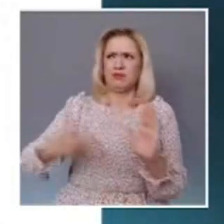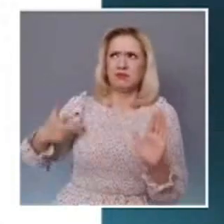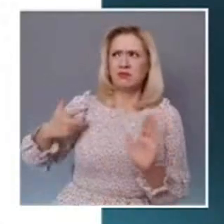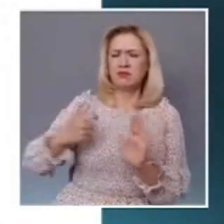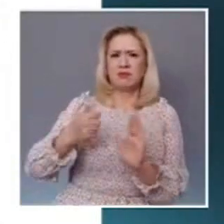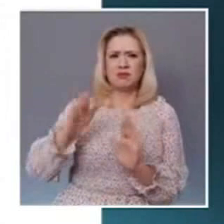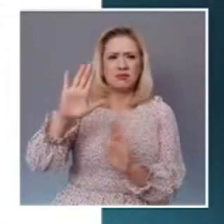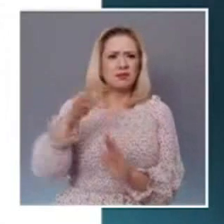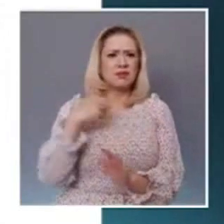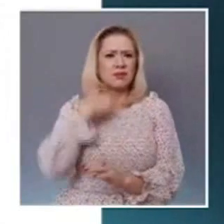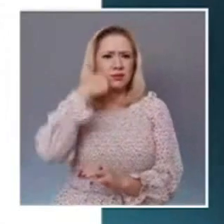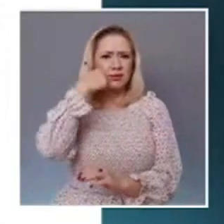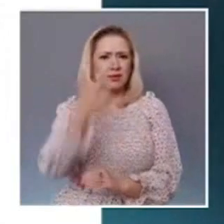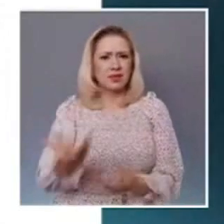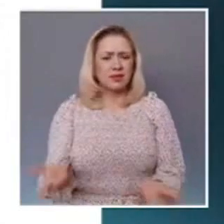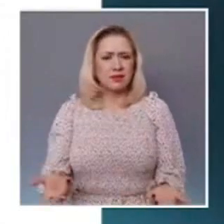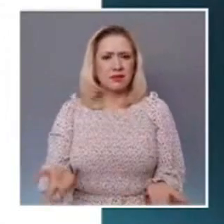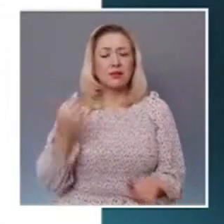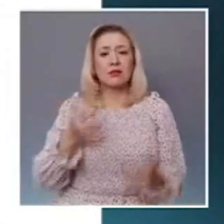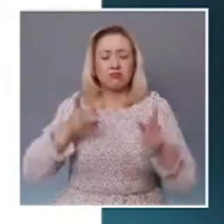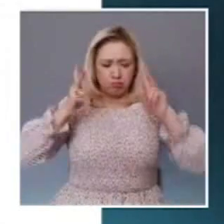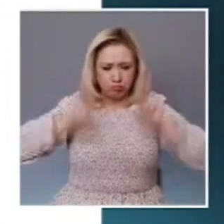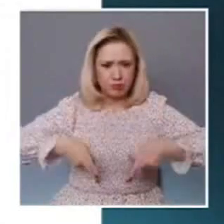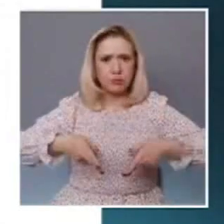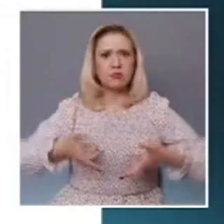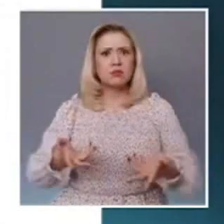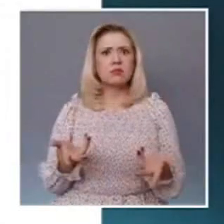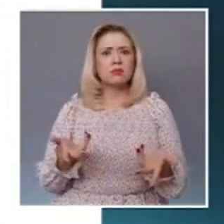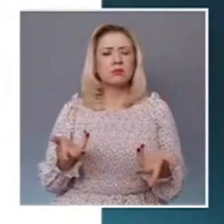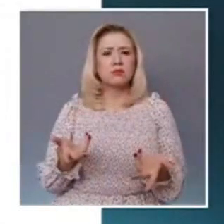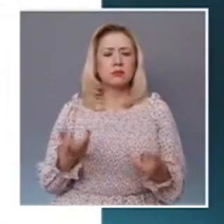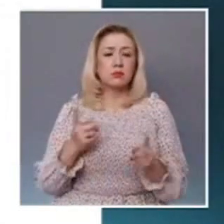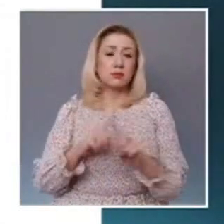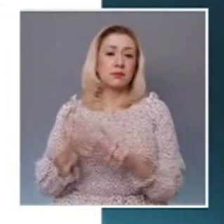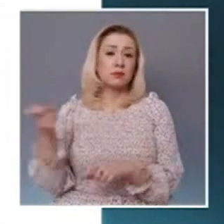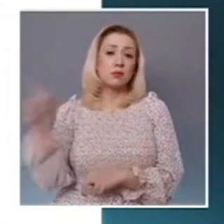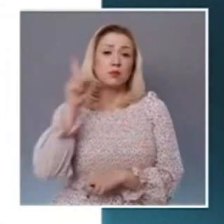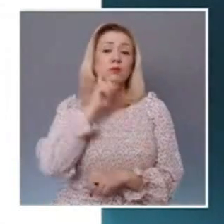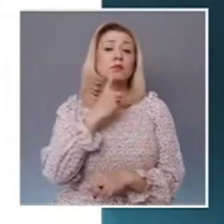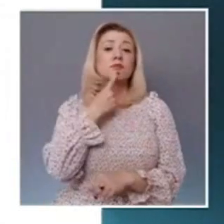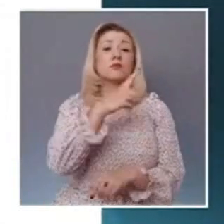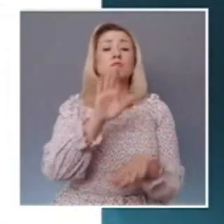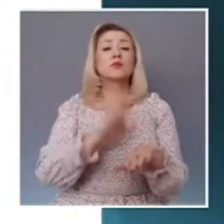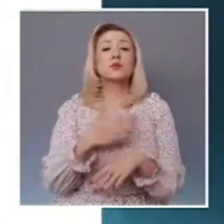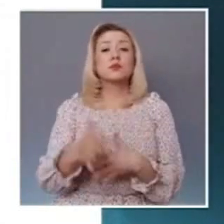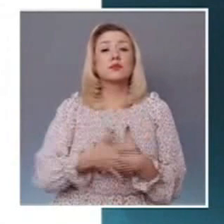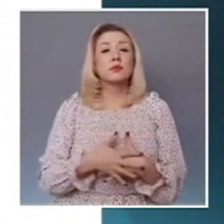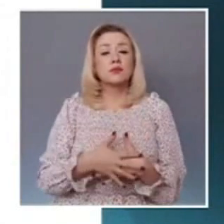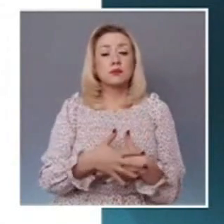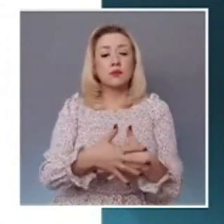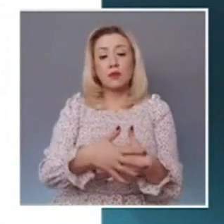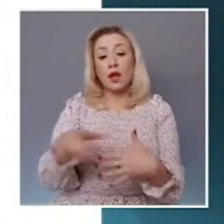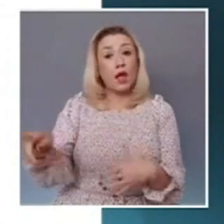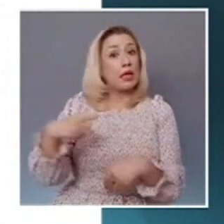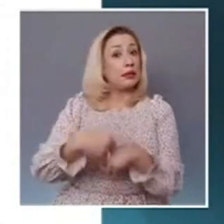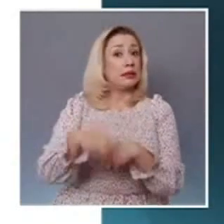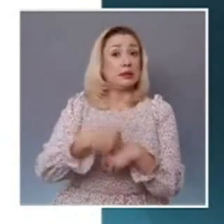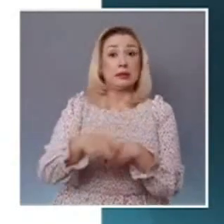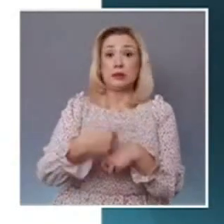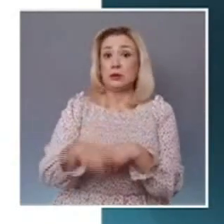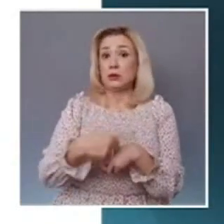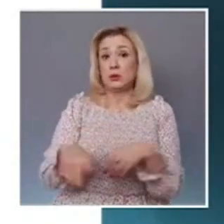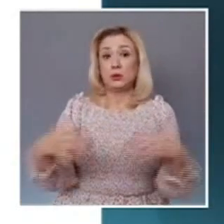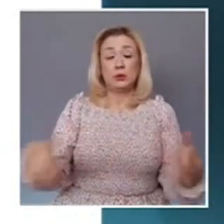sexualidad. El caso deriva de un recurso interpuesto por una mujer cuyo embarazo fue catalogado de alto riesgo por el Seguro Social, pero